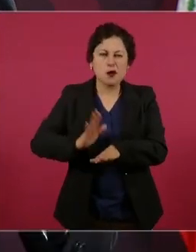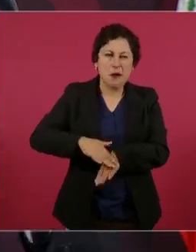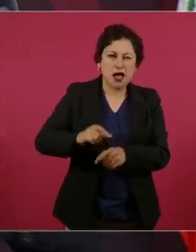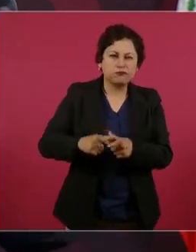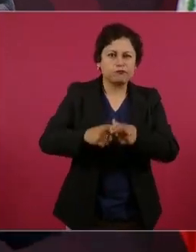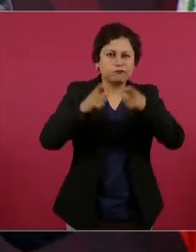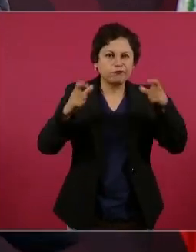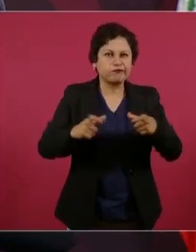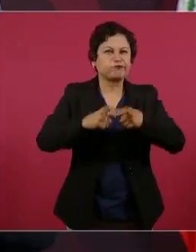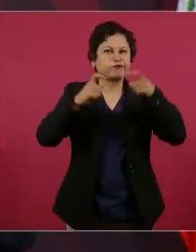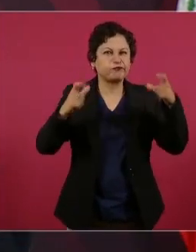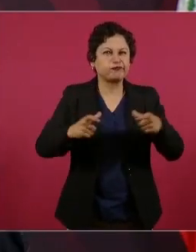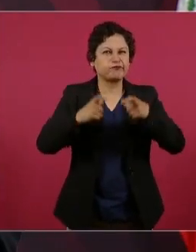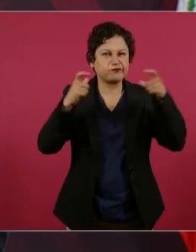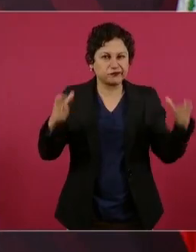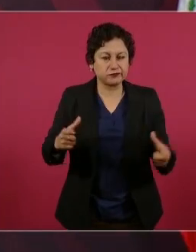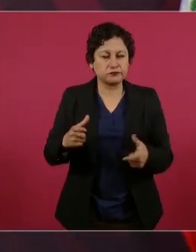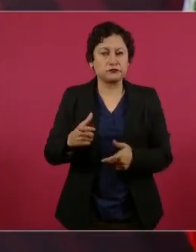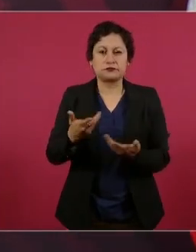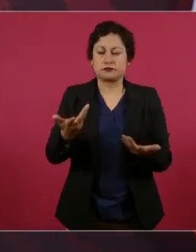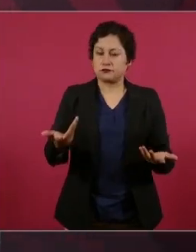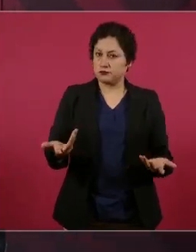Mucha gente de